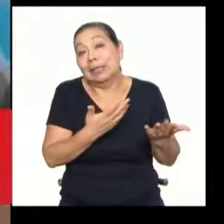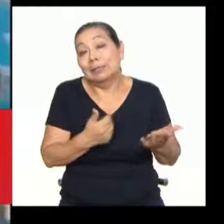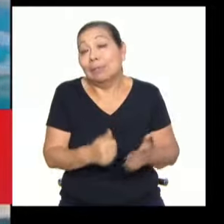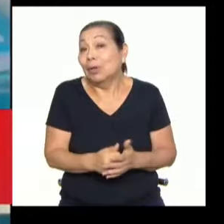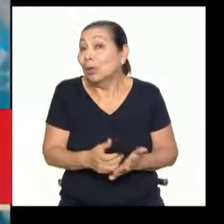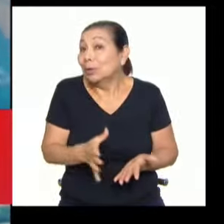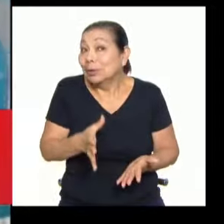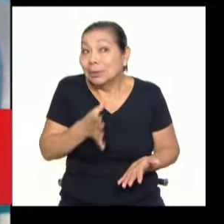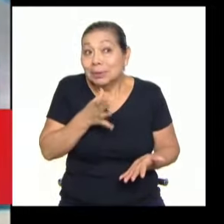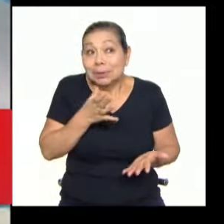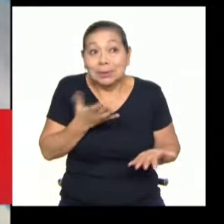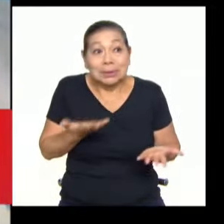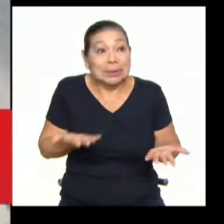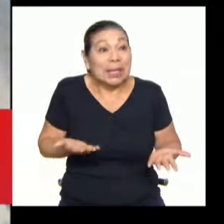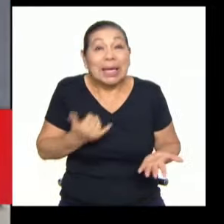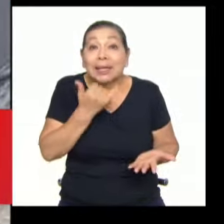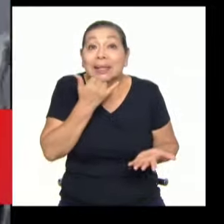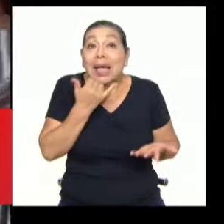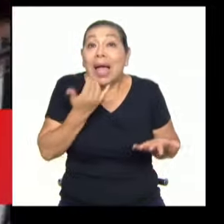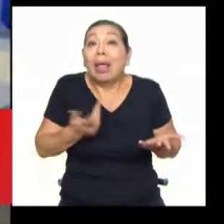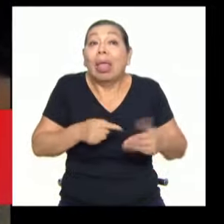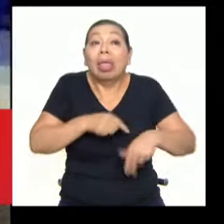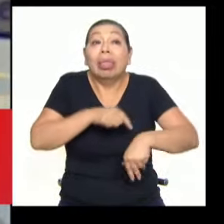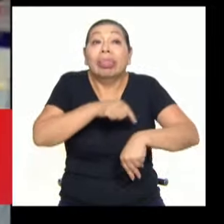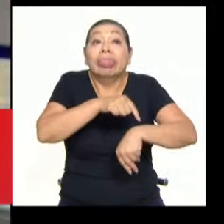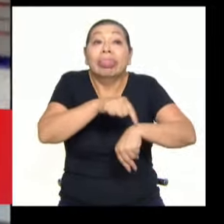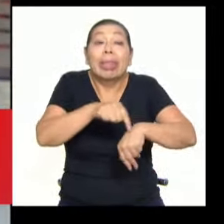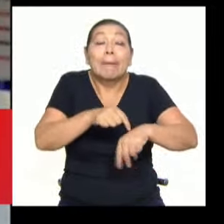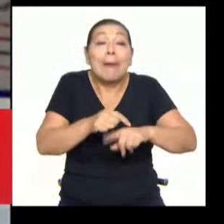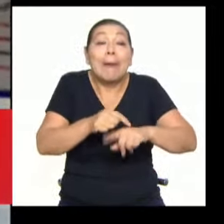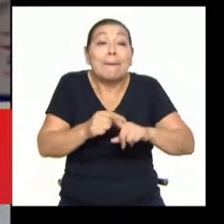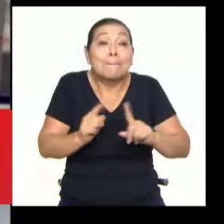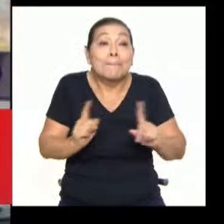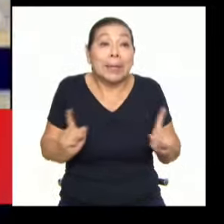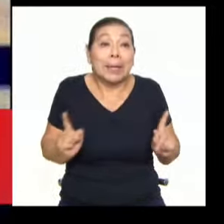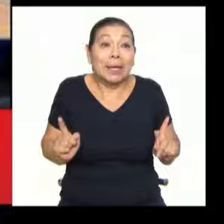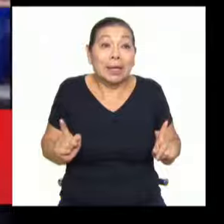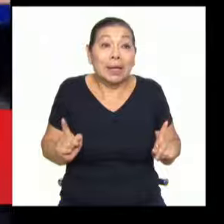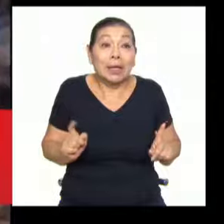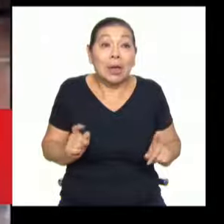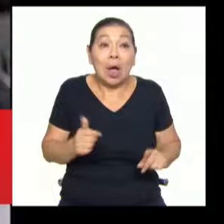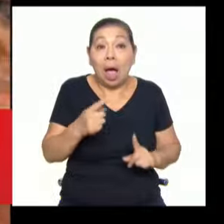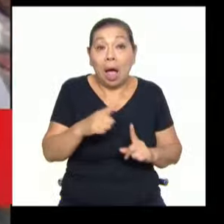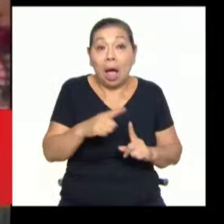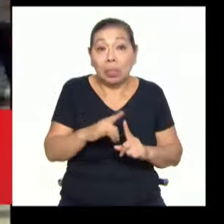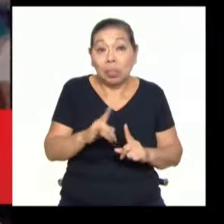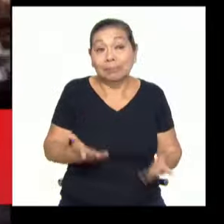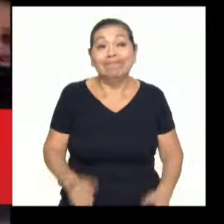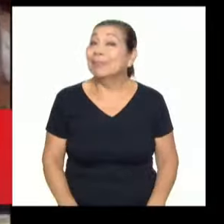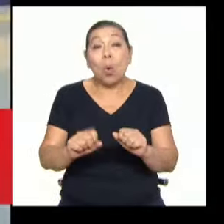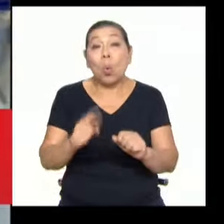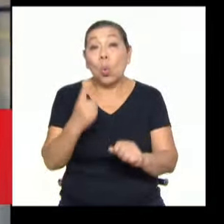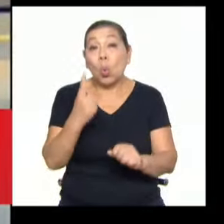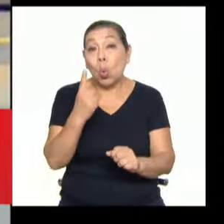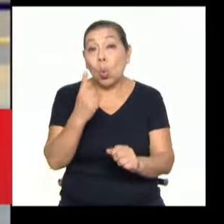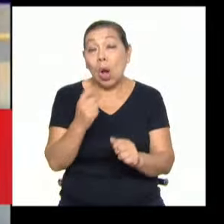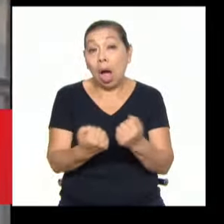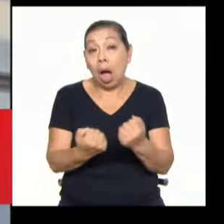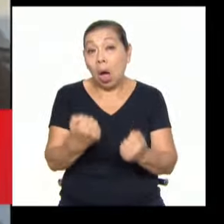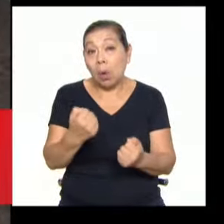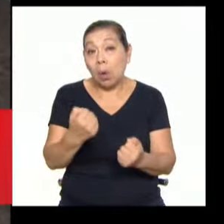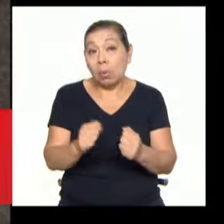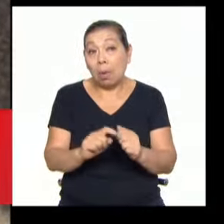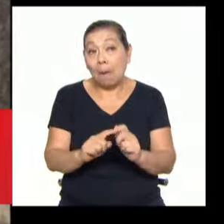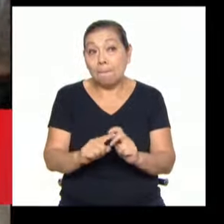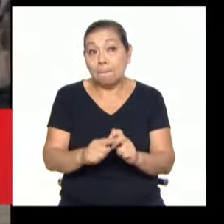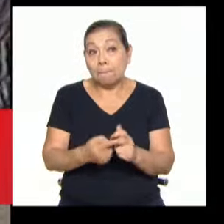esperando, no sabían por qué se da la demora, pero ya la ATU informó que es por este bus que